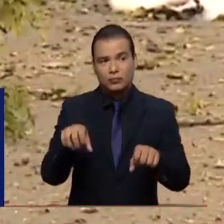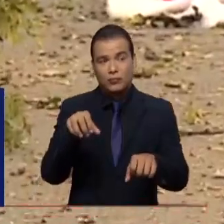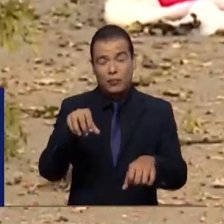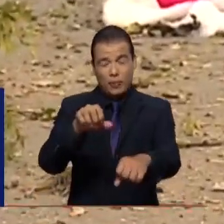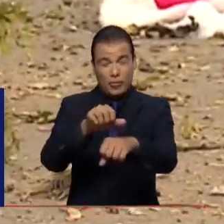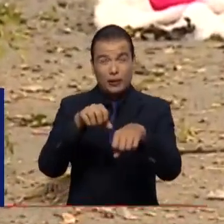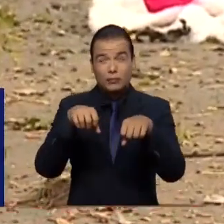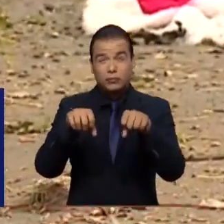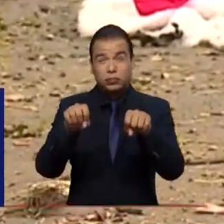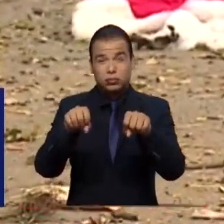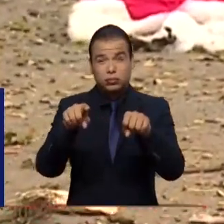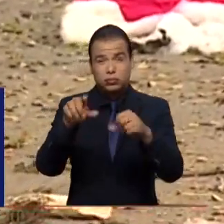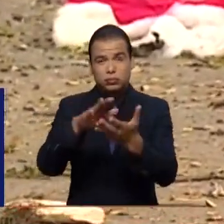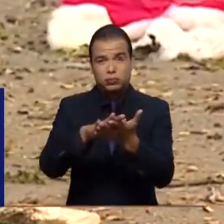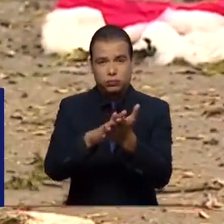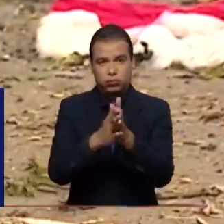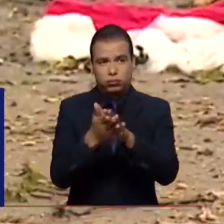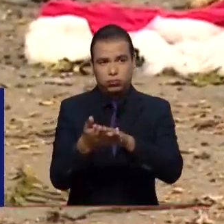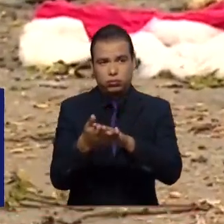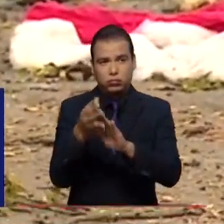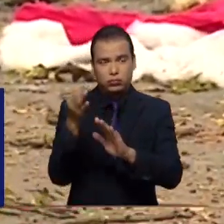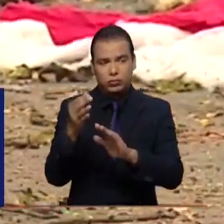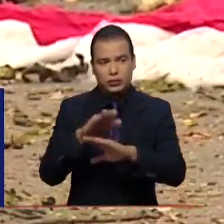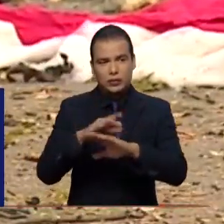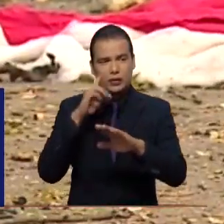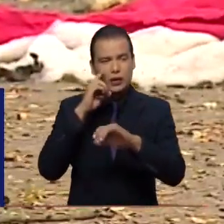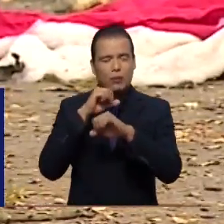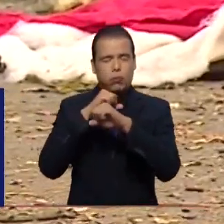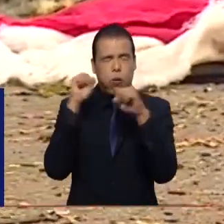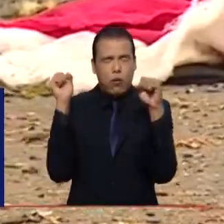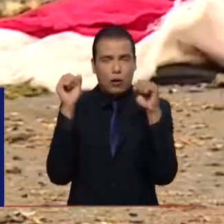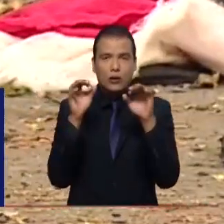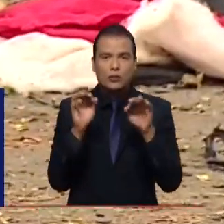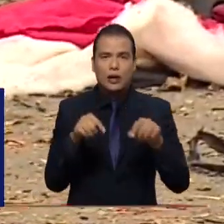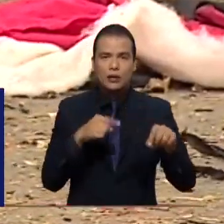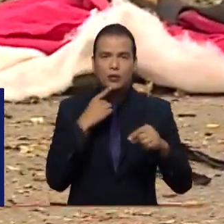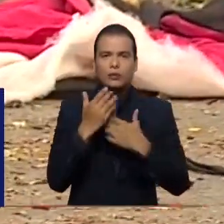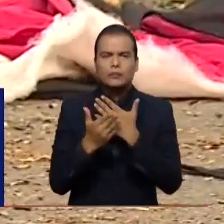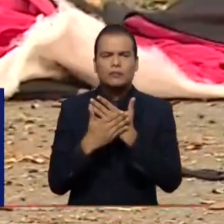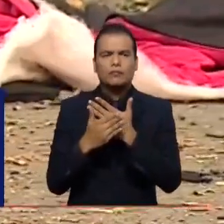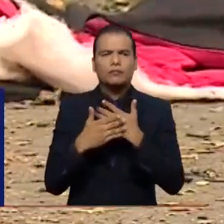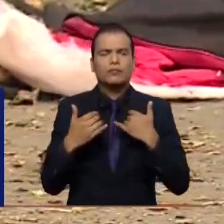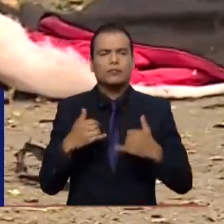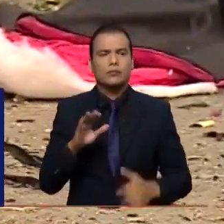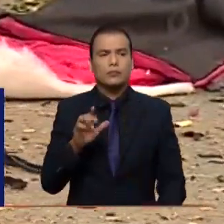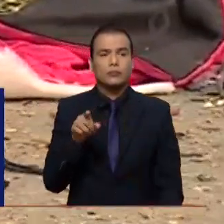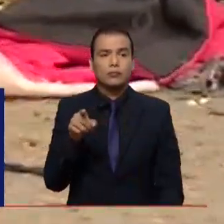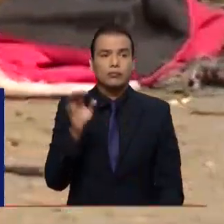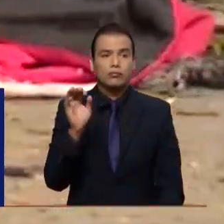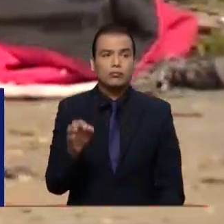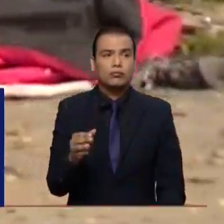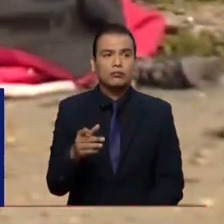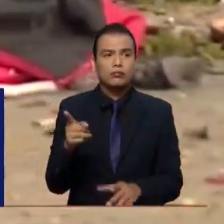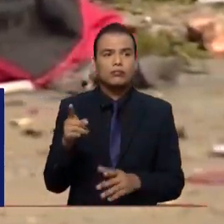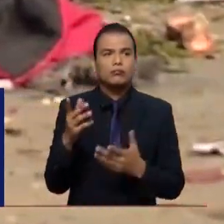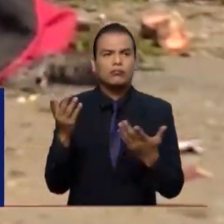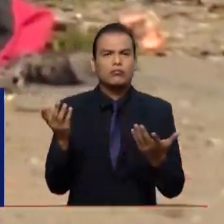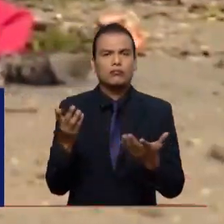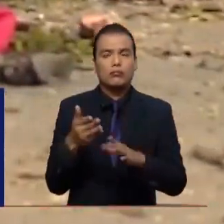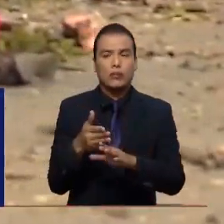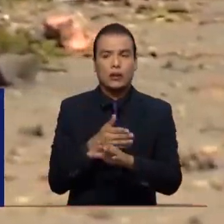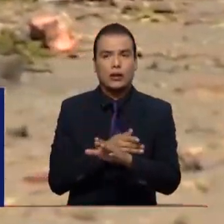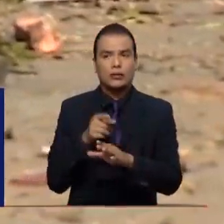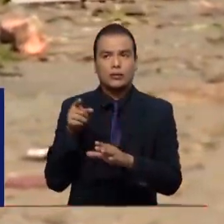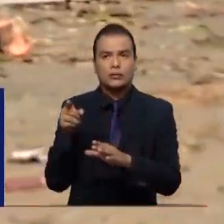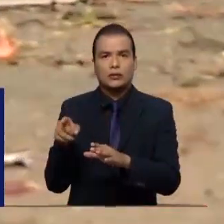manera controlada, de acuerdo con el reporte preliminar por parte de las autoridades. El automotor había sido robado horas